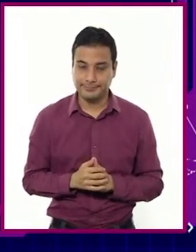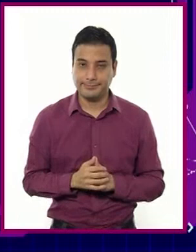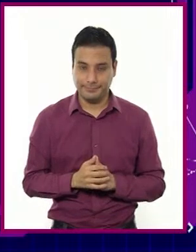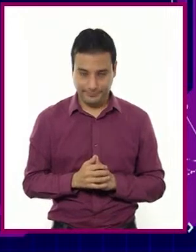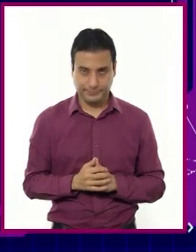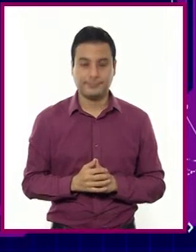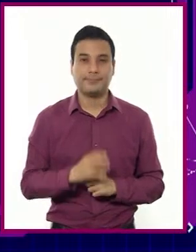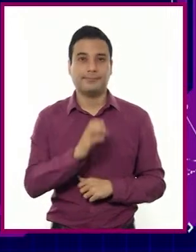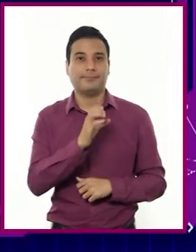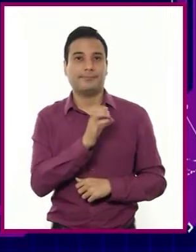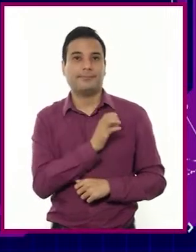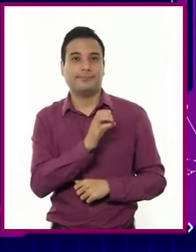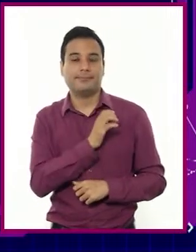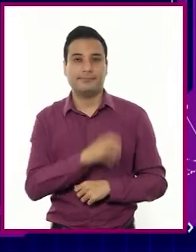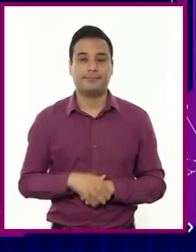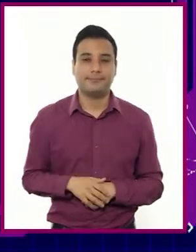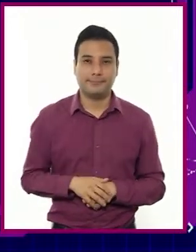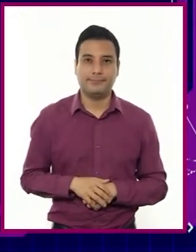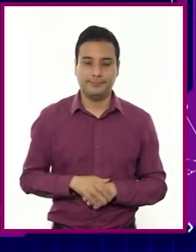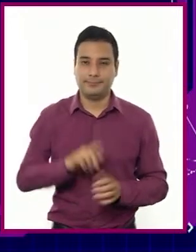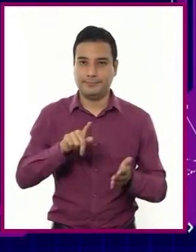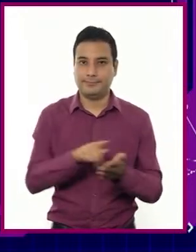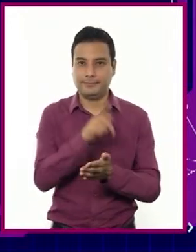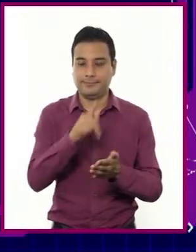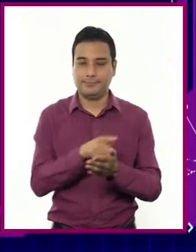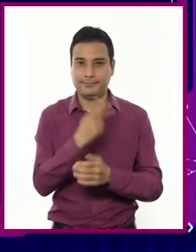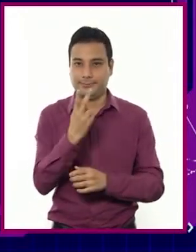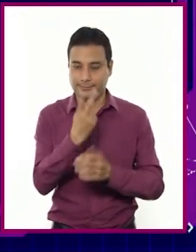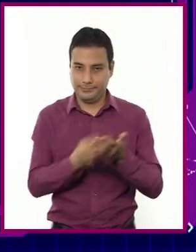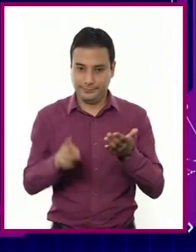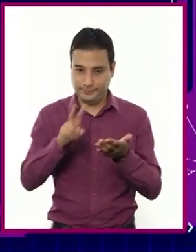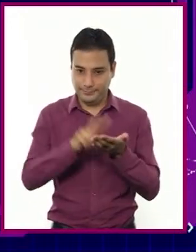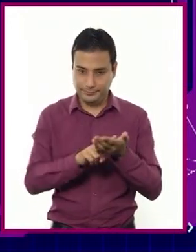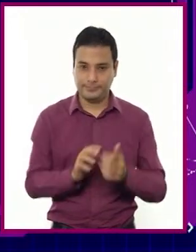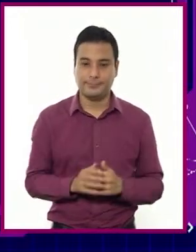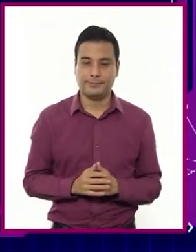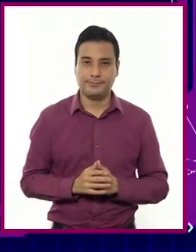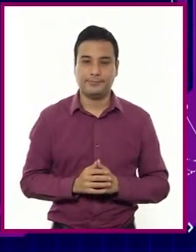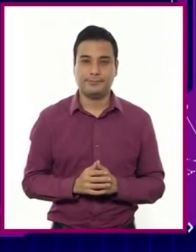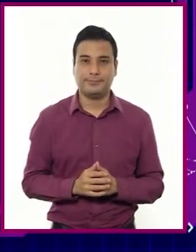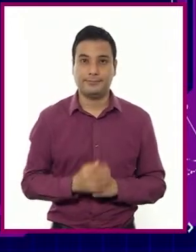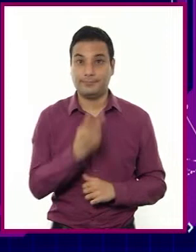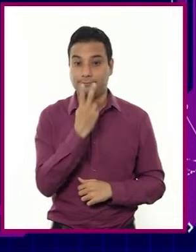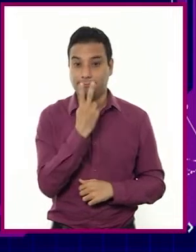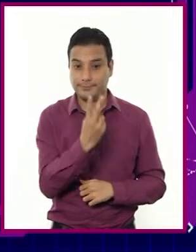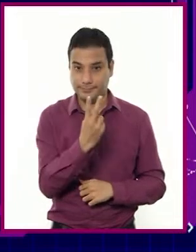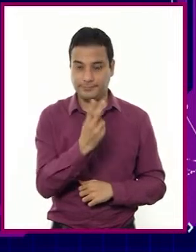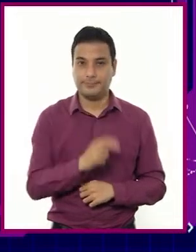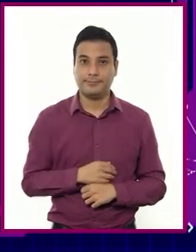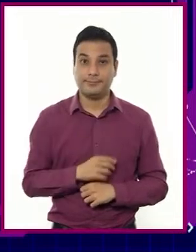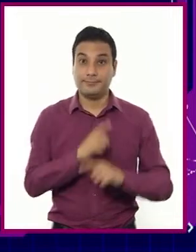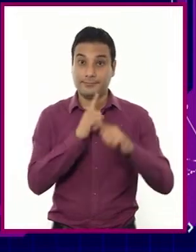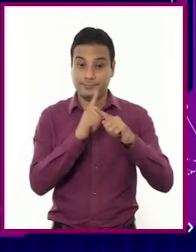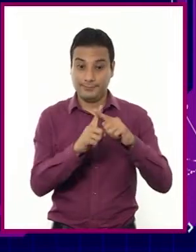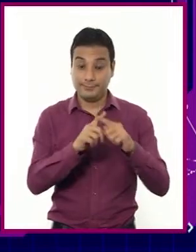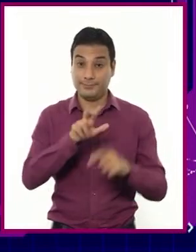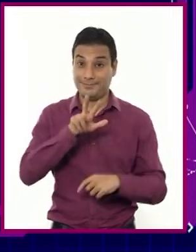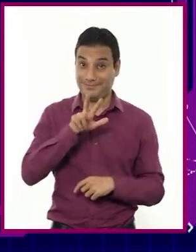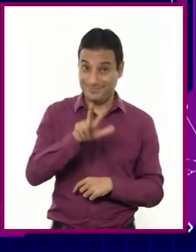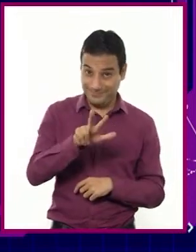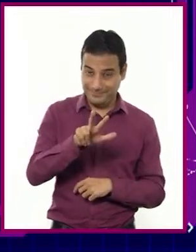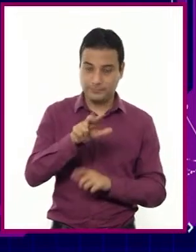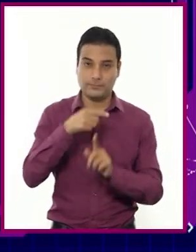que es 18 más la misma cantidad de años que deben transcurrir, es decir, 2 por la